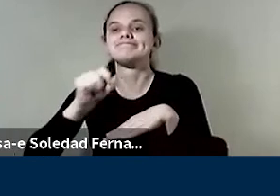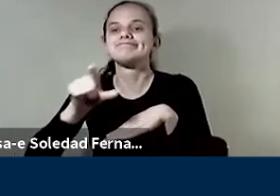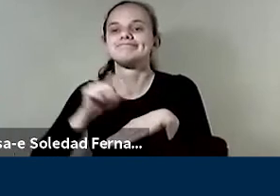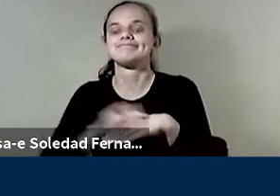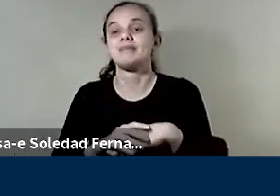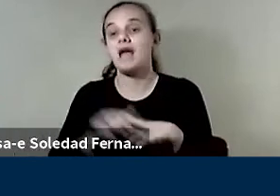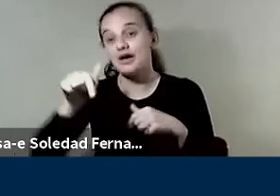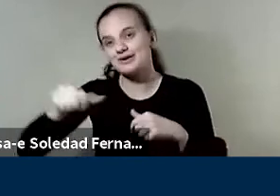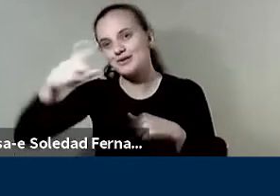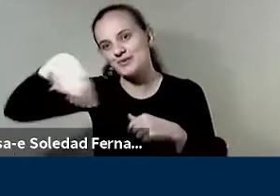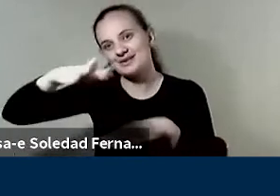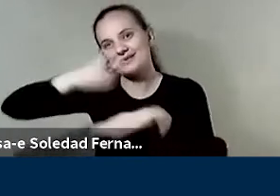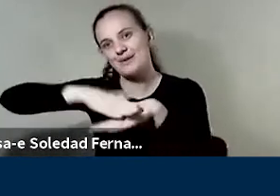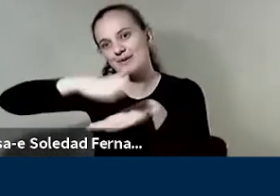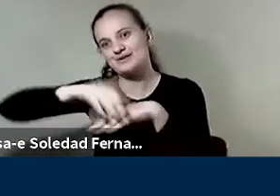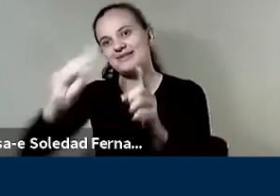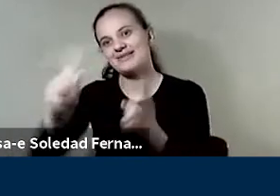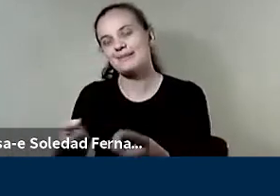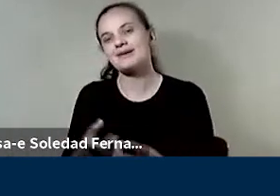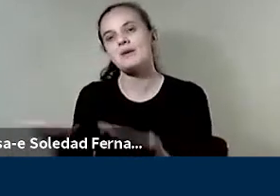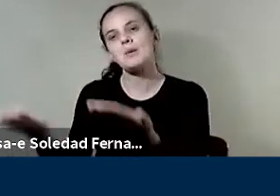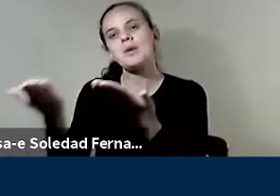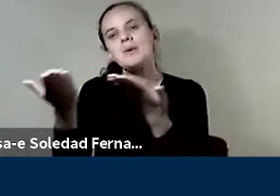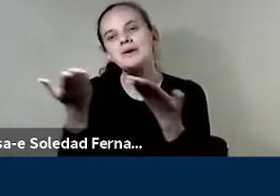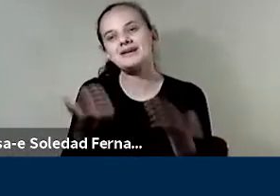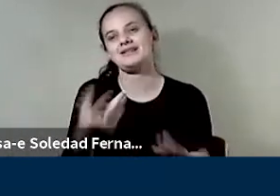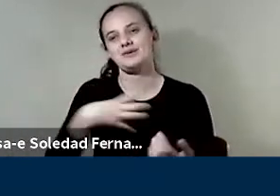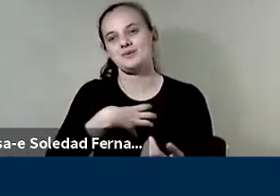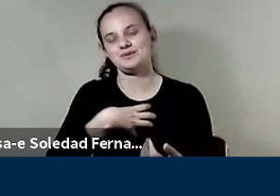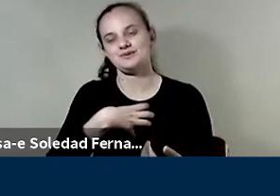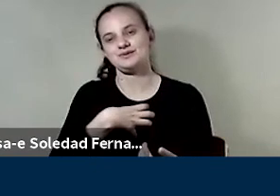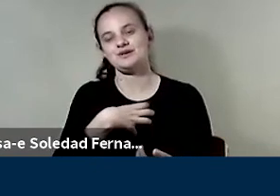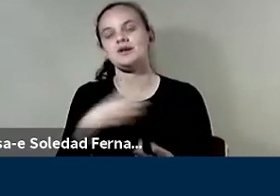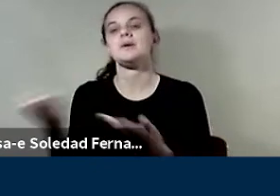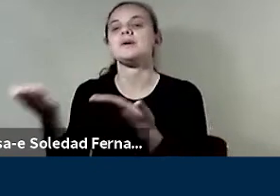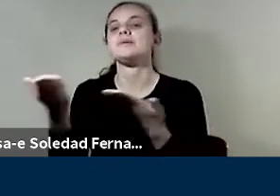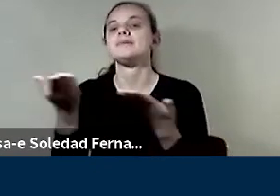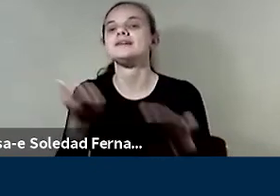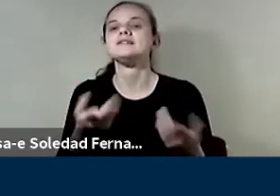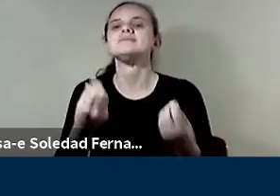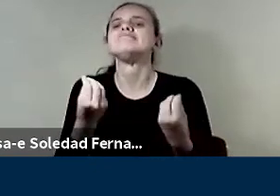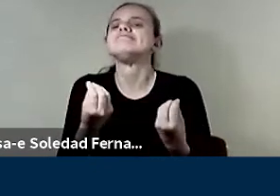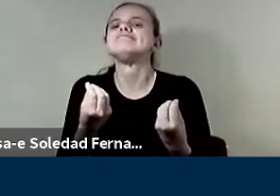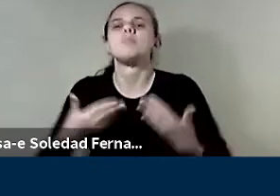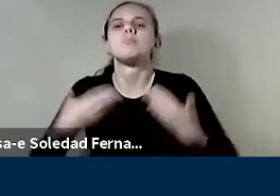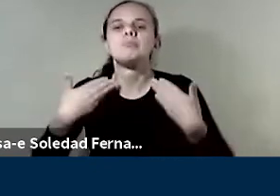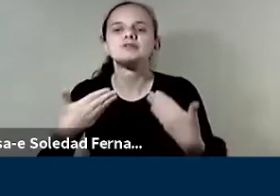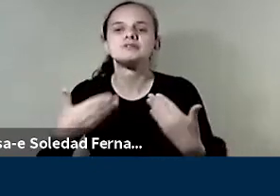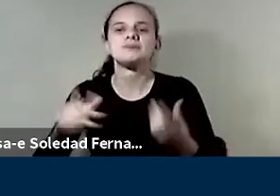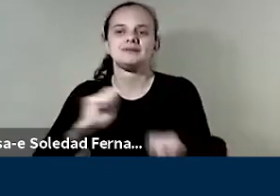poder implica también una gran responsabilidad. Así que es todo de ustedes, bienvenidos a este